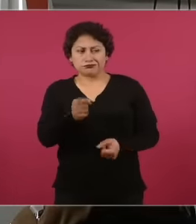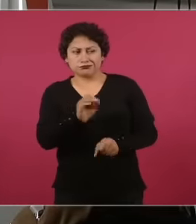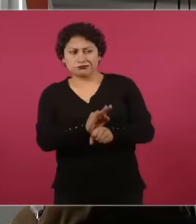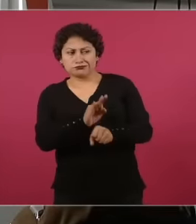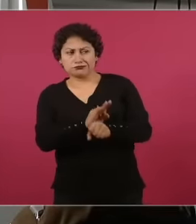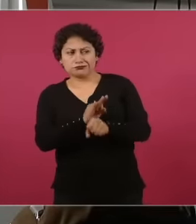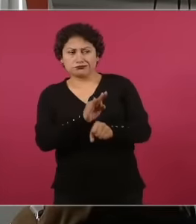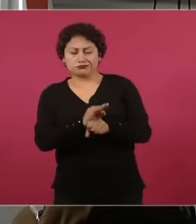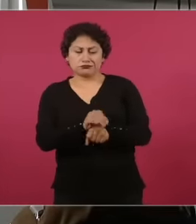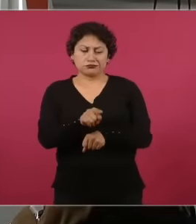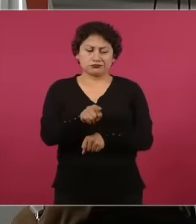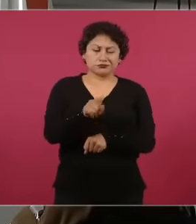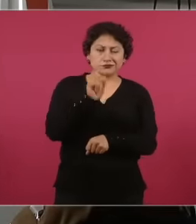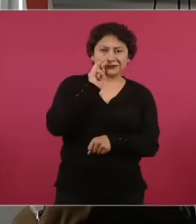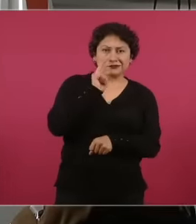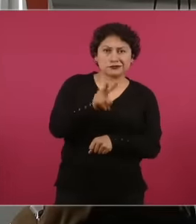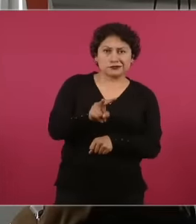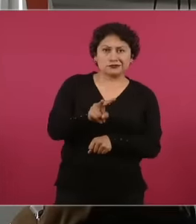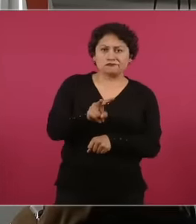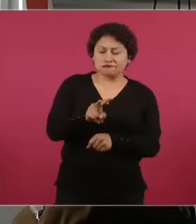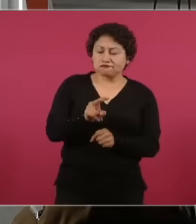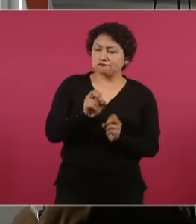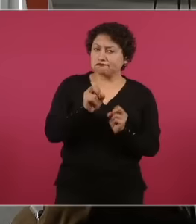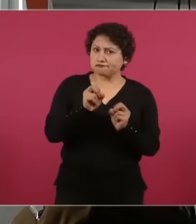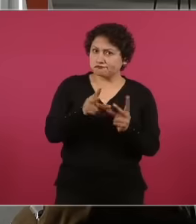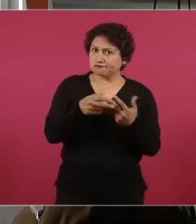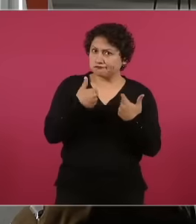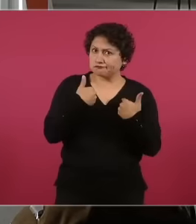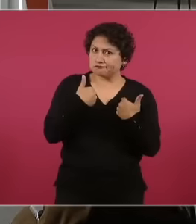lo comprendo, porque él